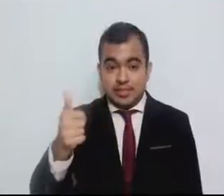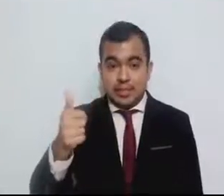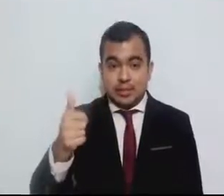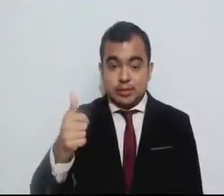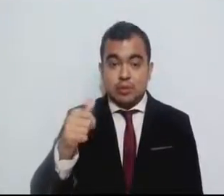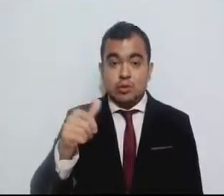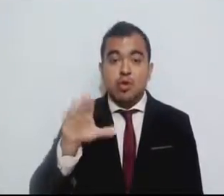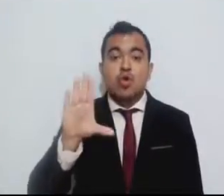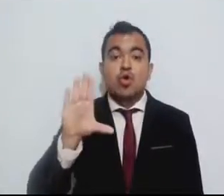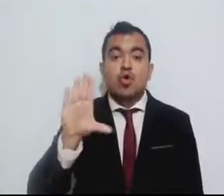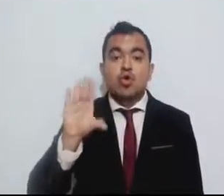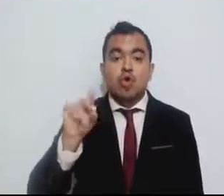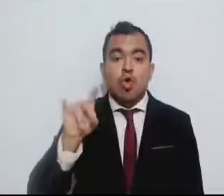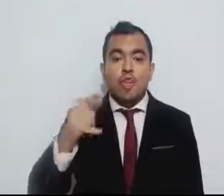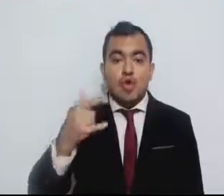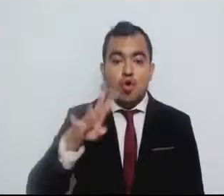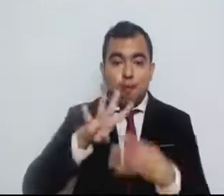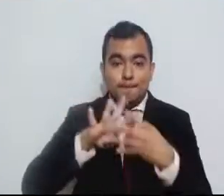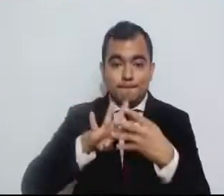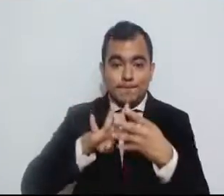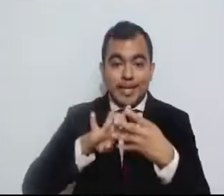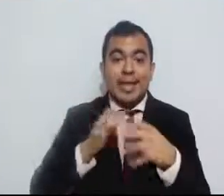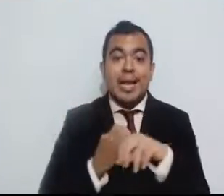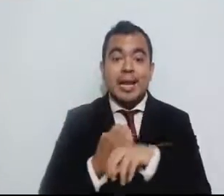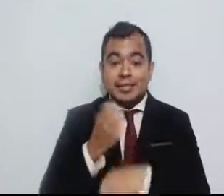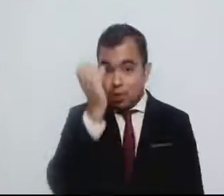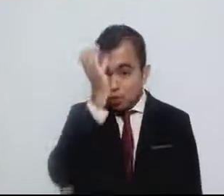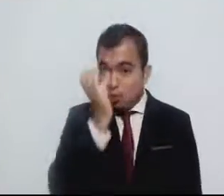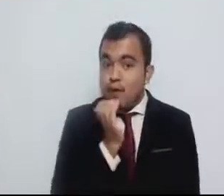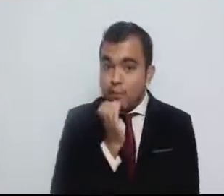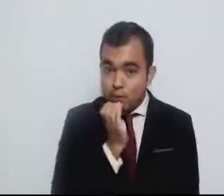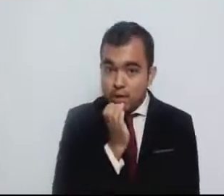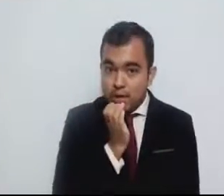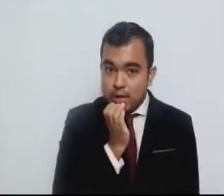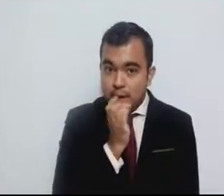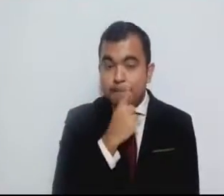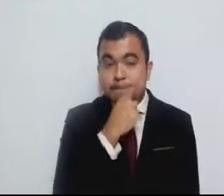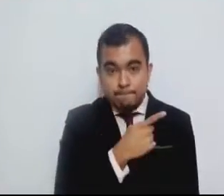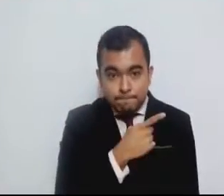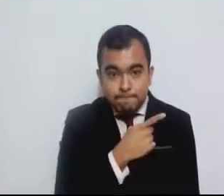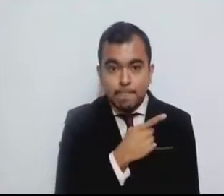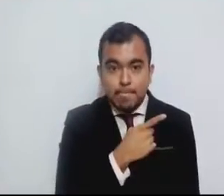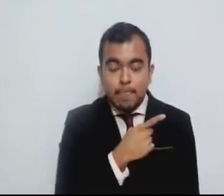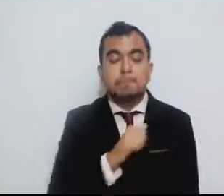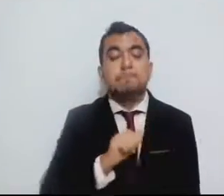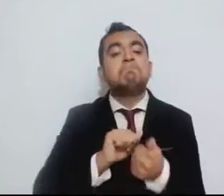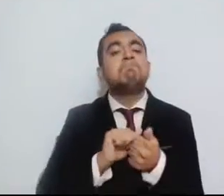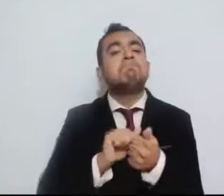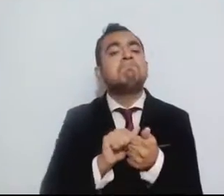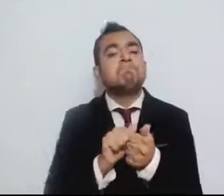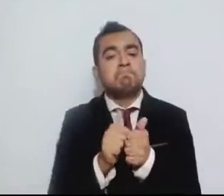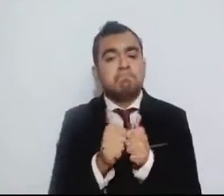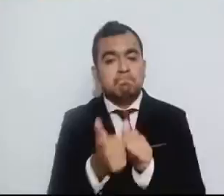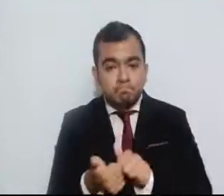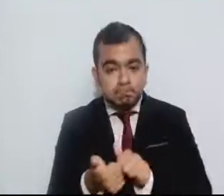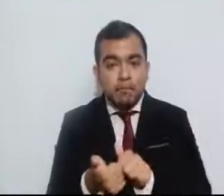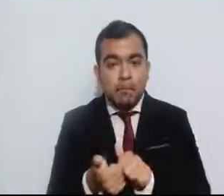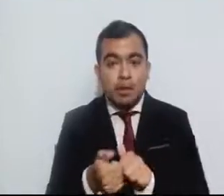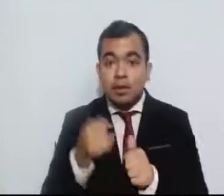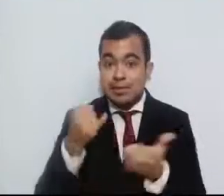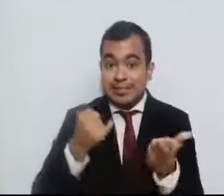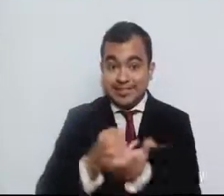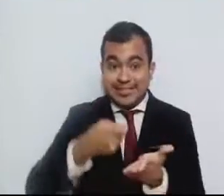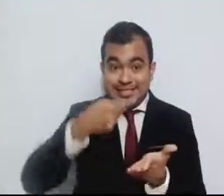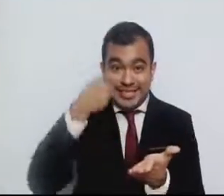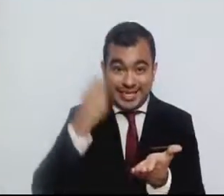de Coahuila. Y esto conllevó a que al haber emitido esta sentencia,